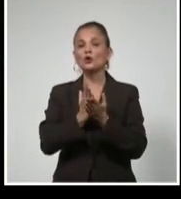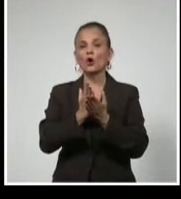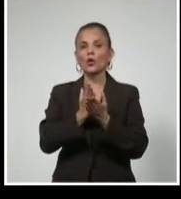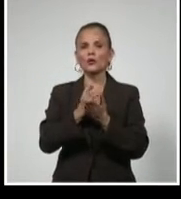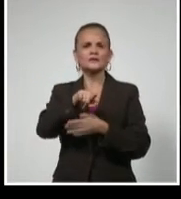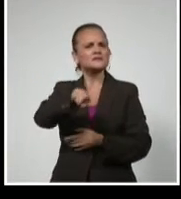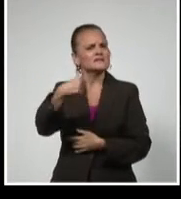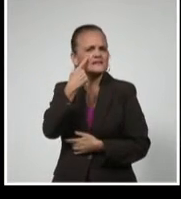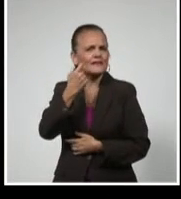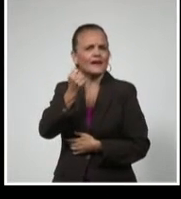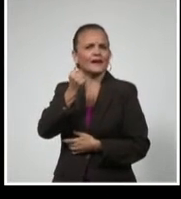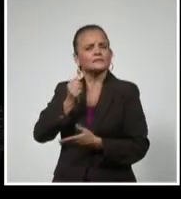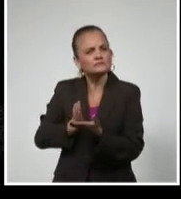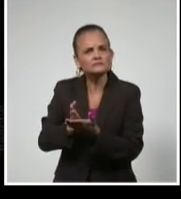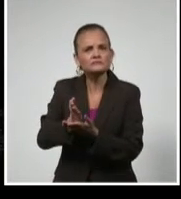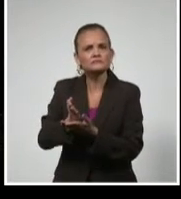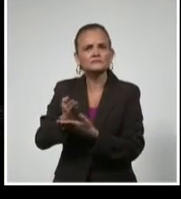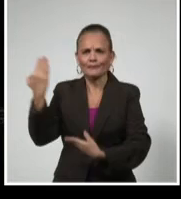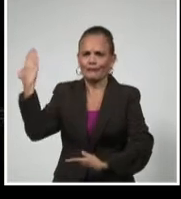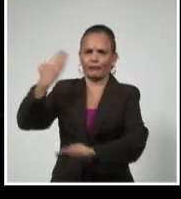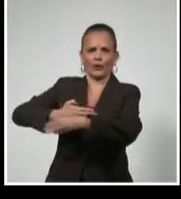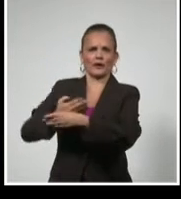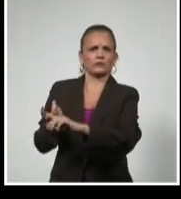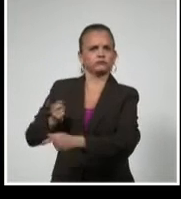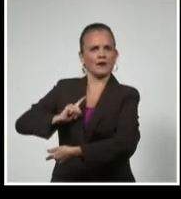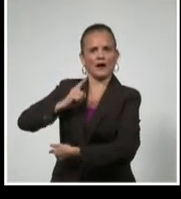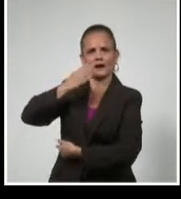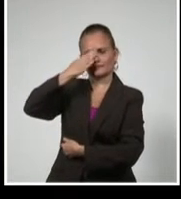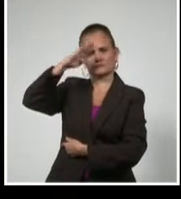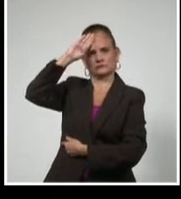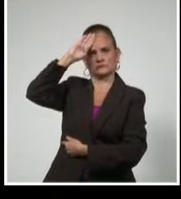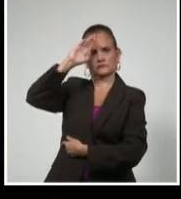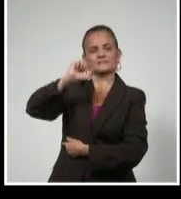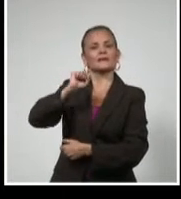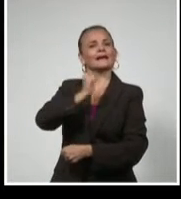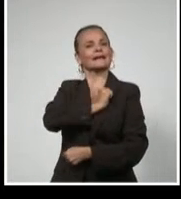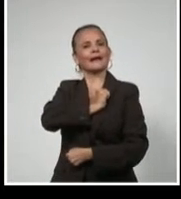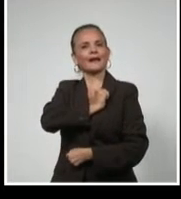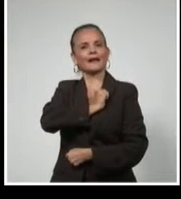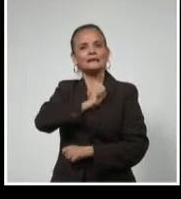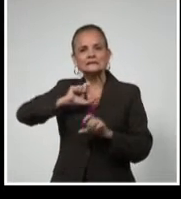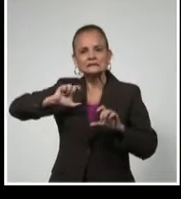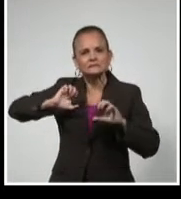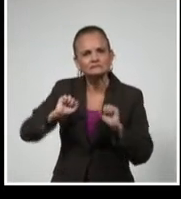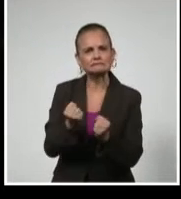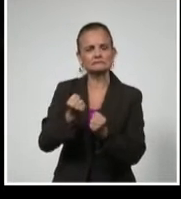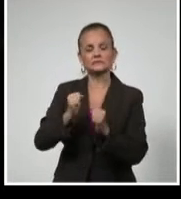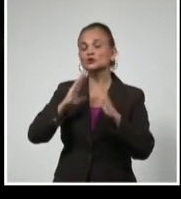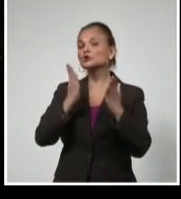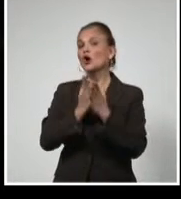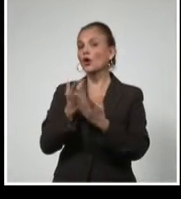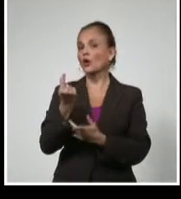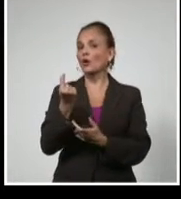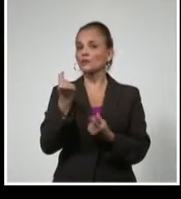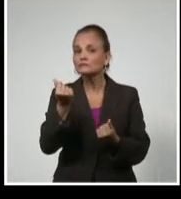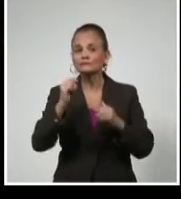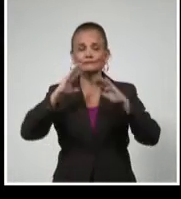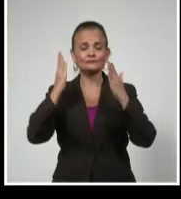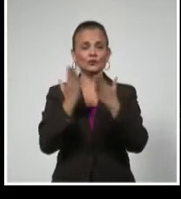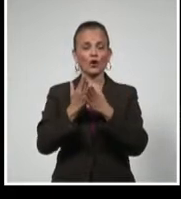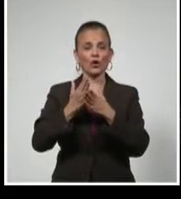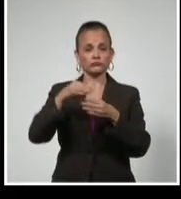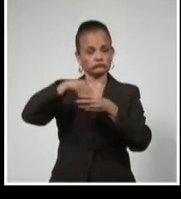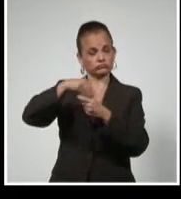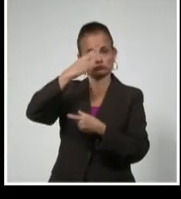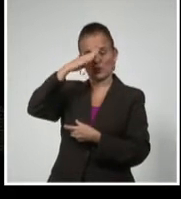el bloqueo que pretende estrangular la economía cubana con el propósito de generar penuria y alterar el orden